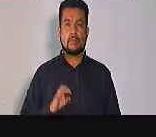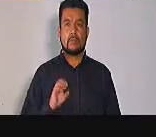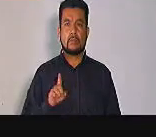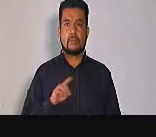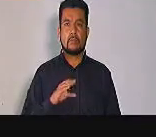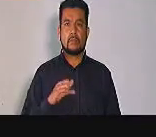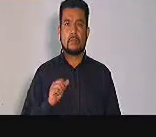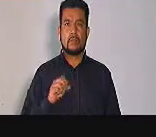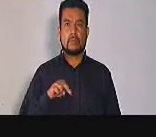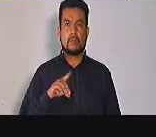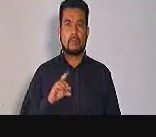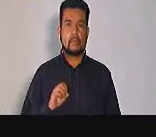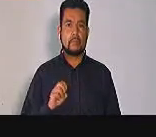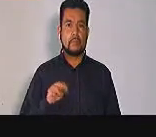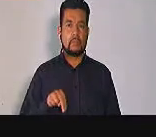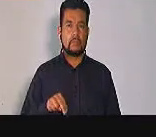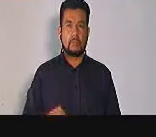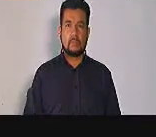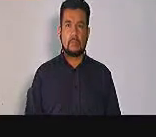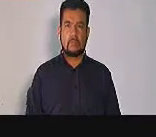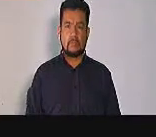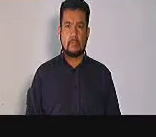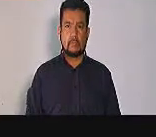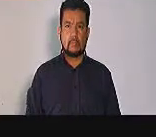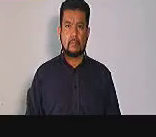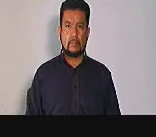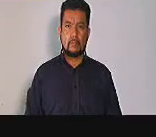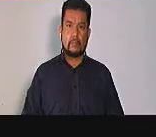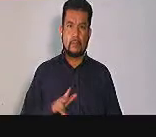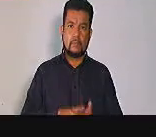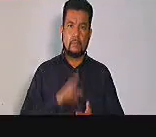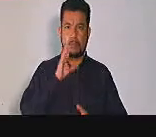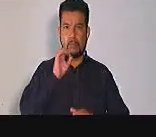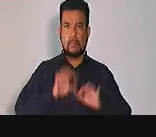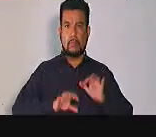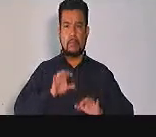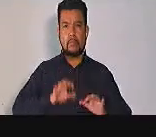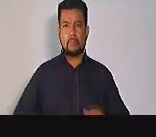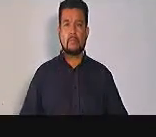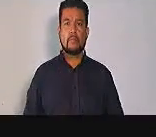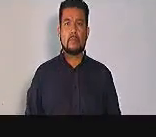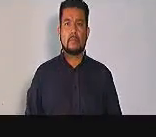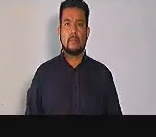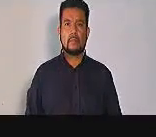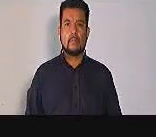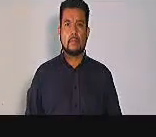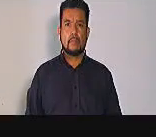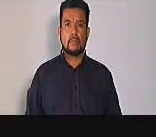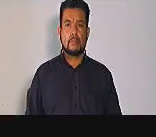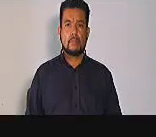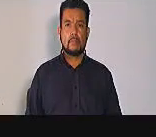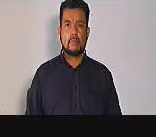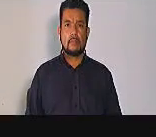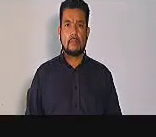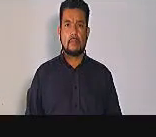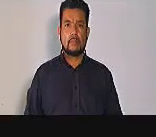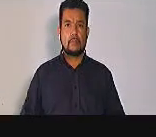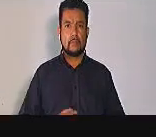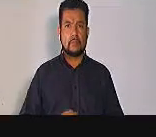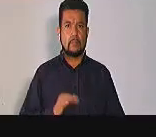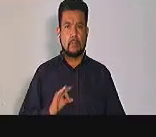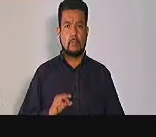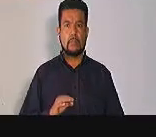Escandón Castellanos Brian Alfonso. Aprobado, señor secretario. Concejal Escandón vota